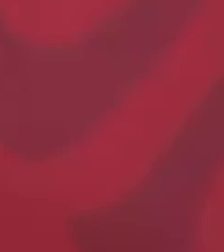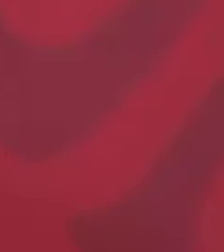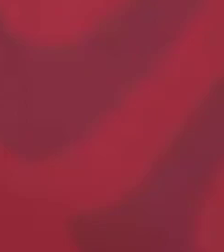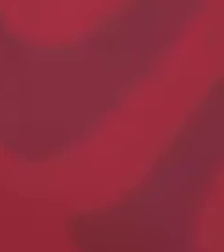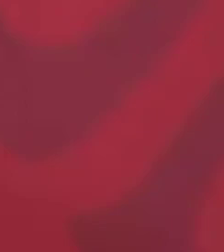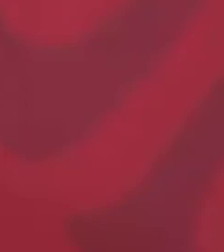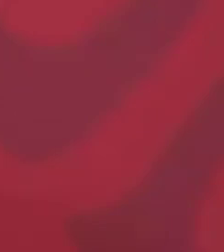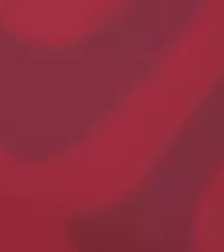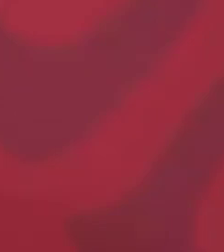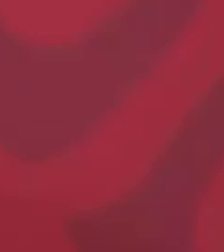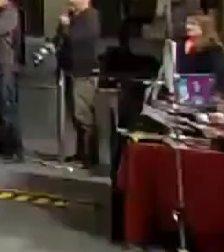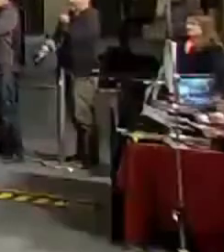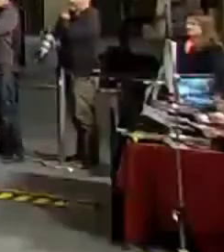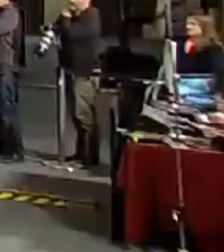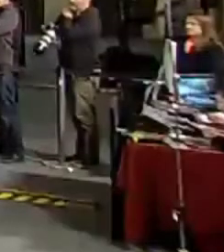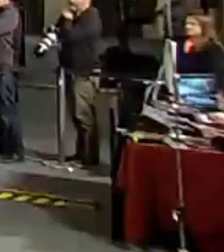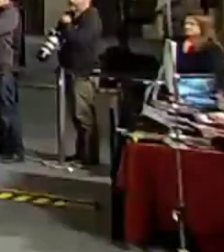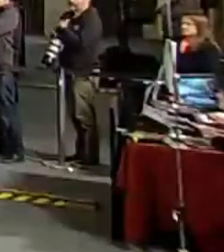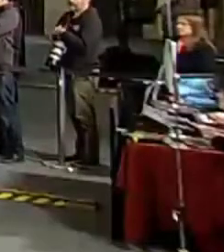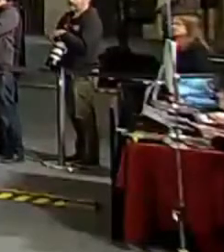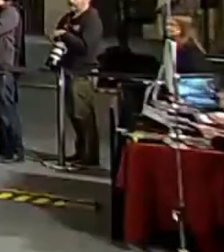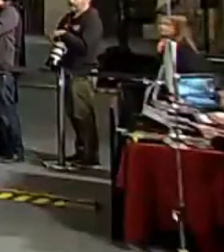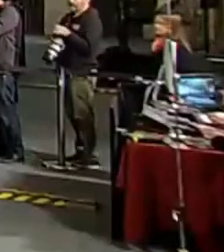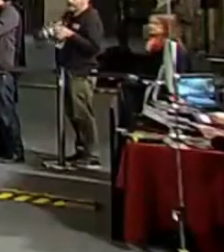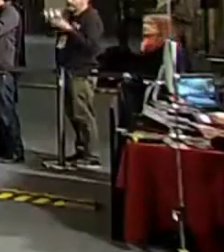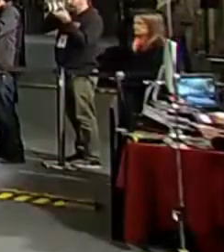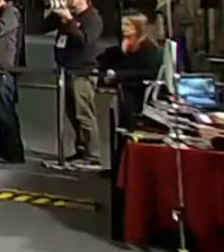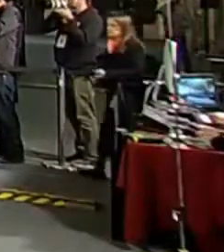primeros días. Muchas gracias.